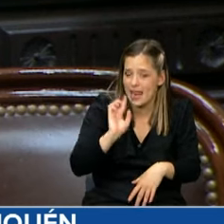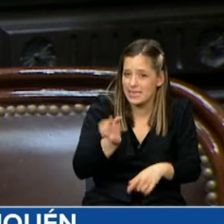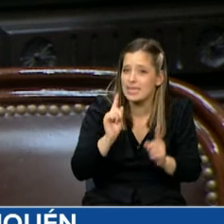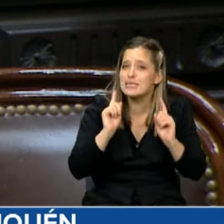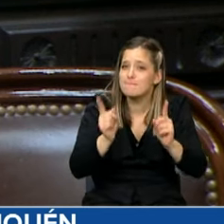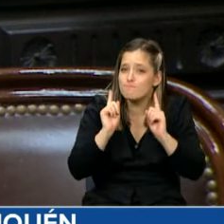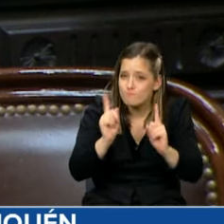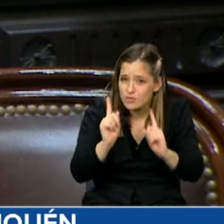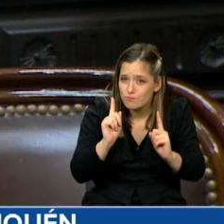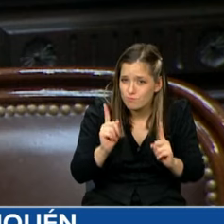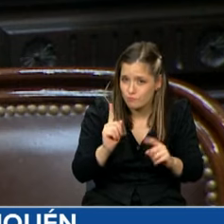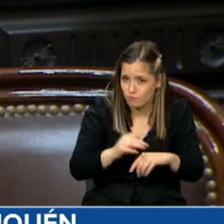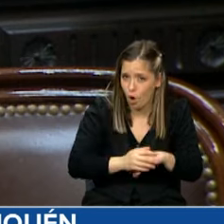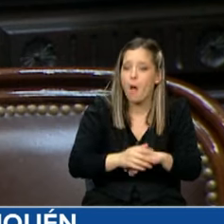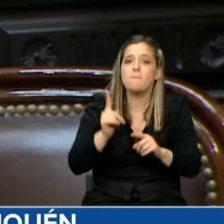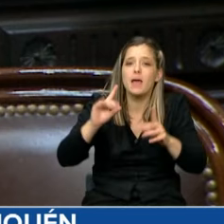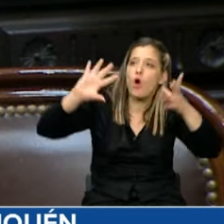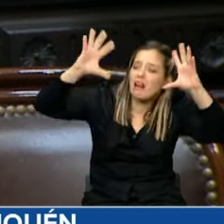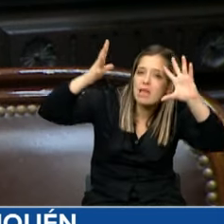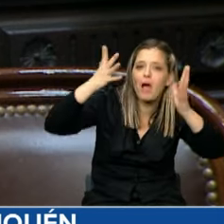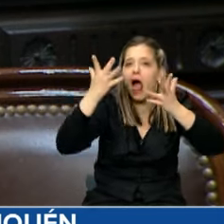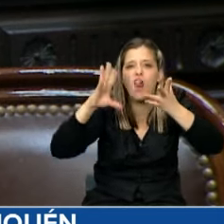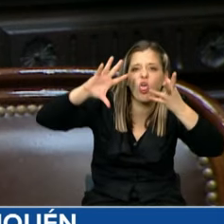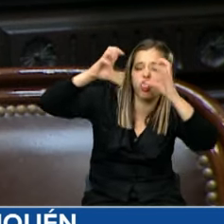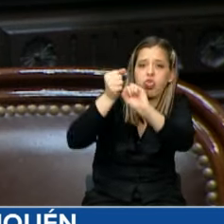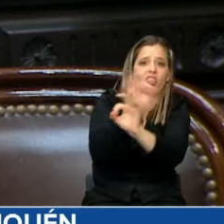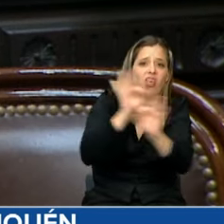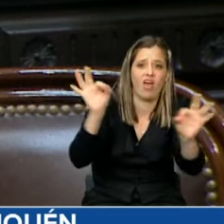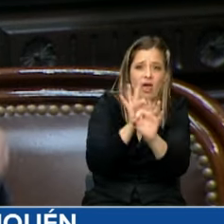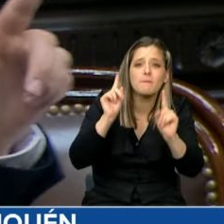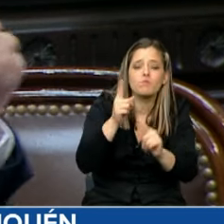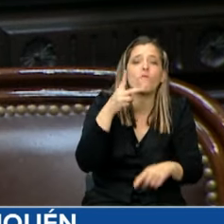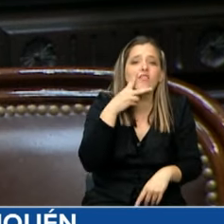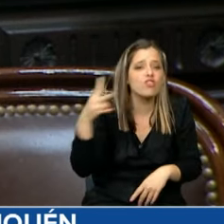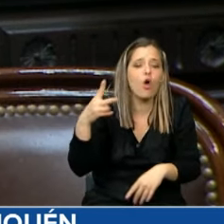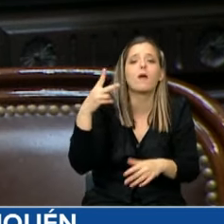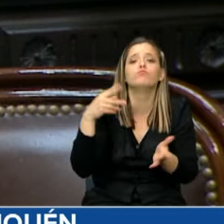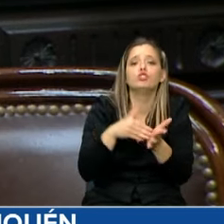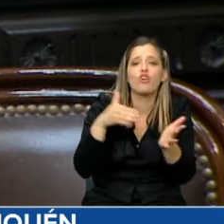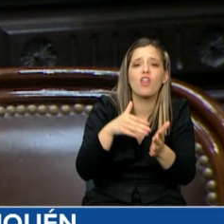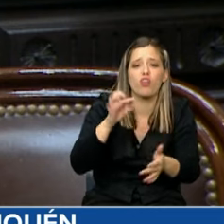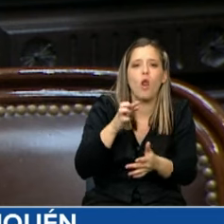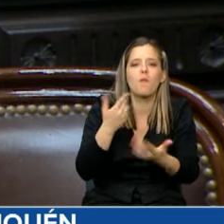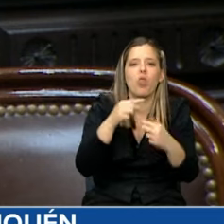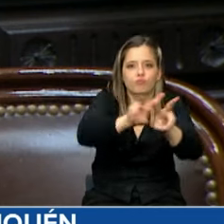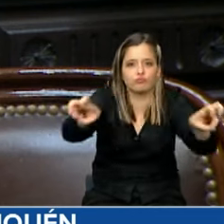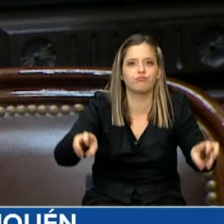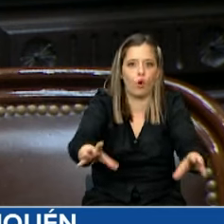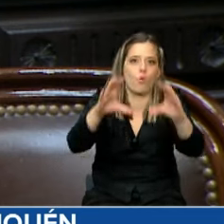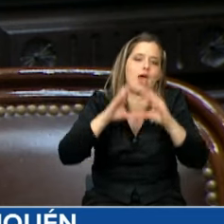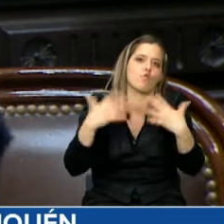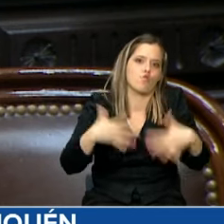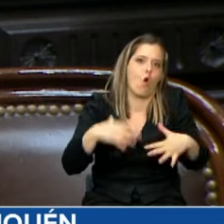sin riesgo climático no podemos desaprovechar esta oportunidad por eso escuchaba con atención un debate que cada